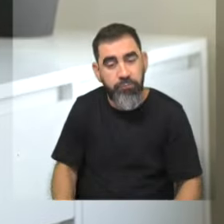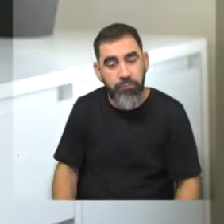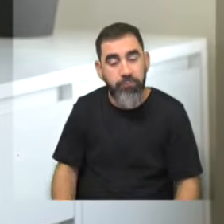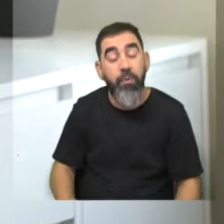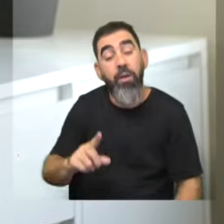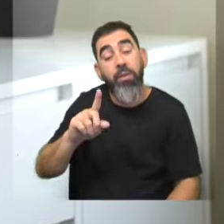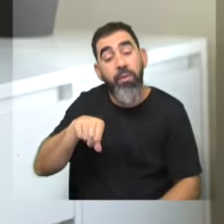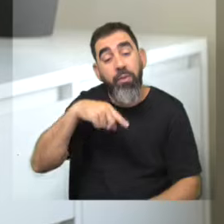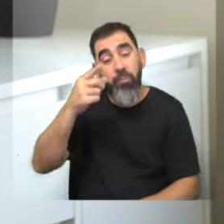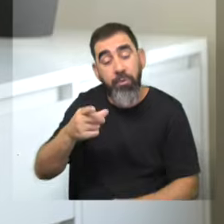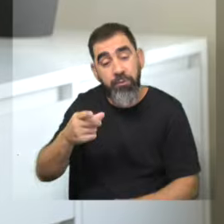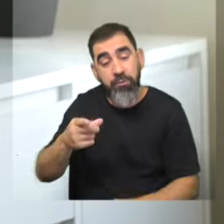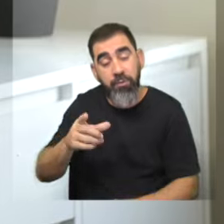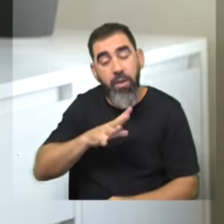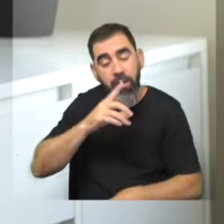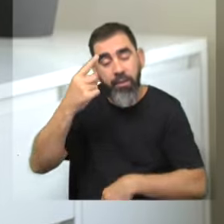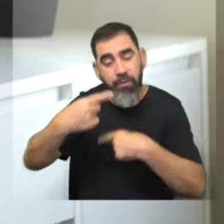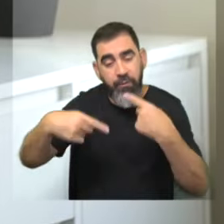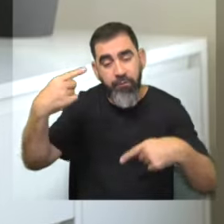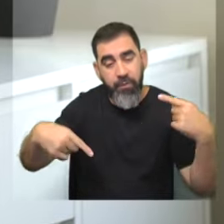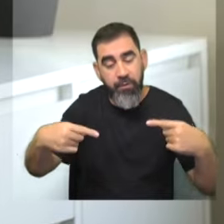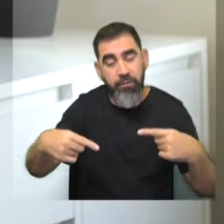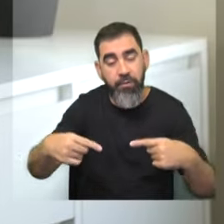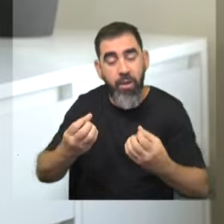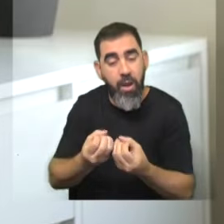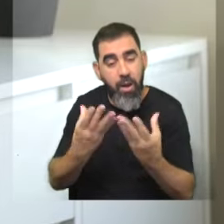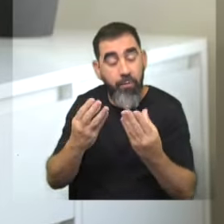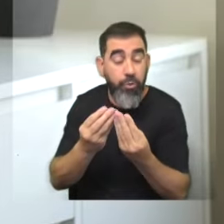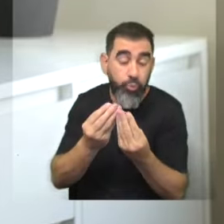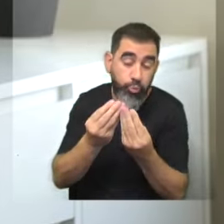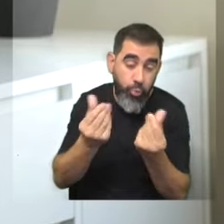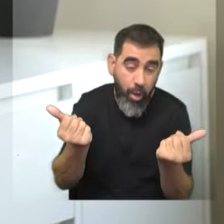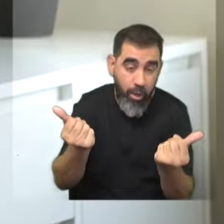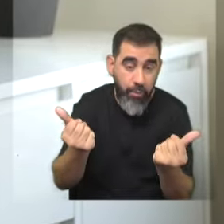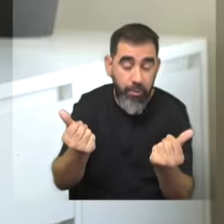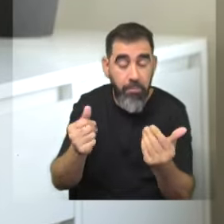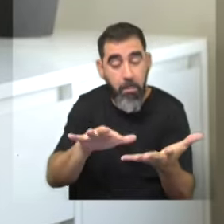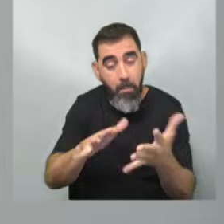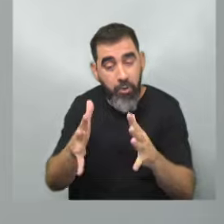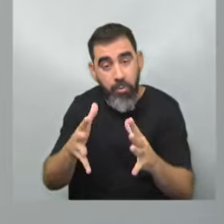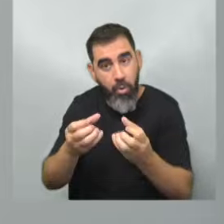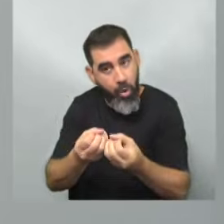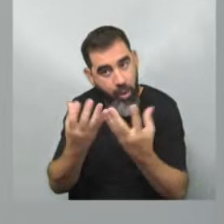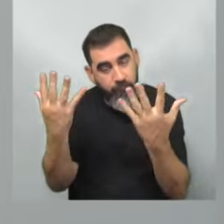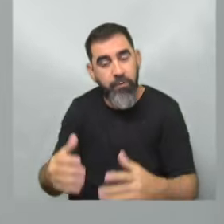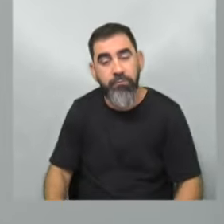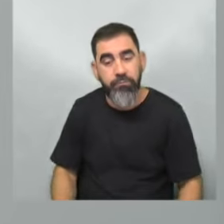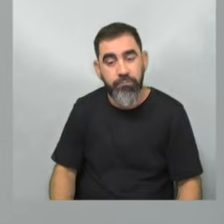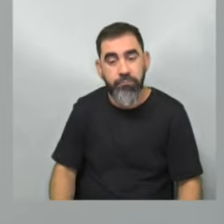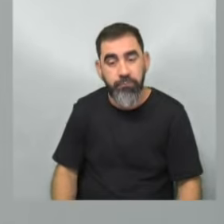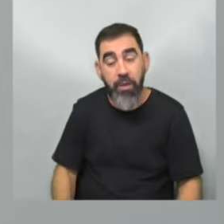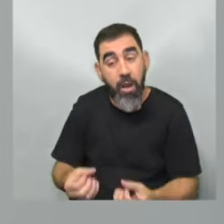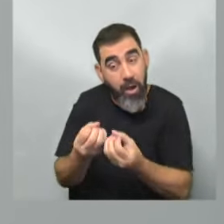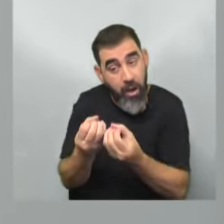esto, dentro de estos tenemos diferentes tipos de gravedades, los que son más leves, los que son moderados o los severos. Y dentro del